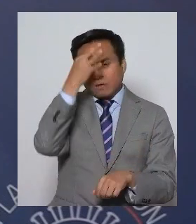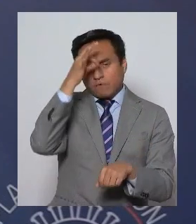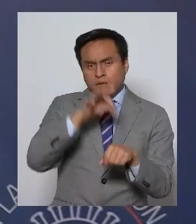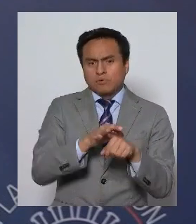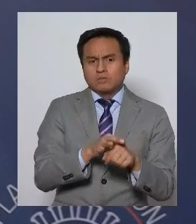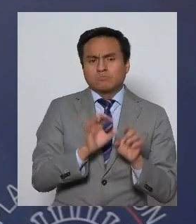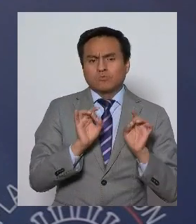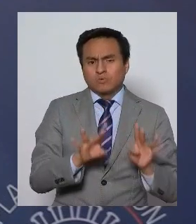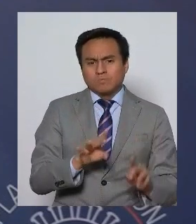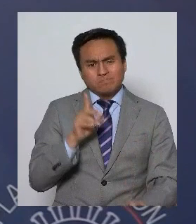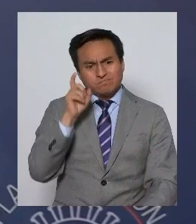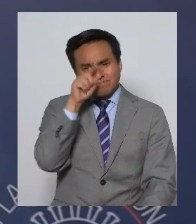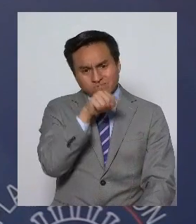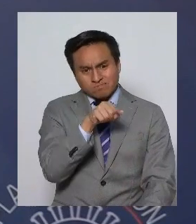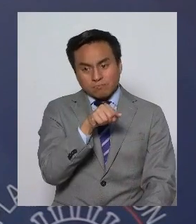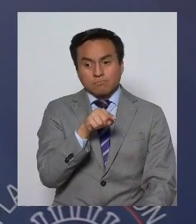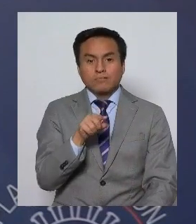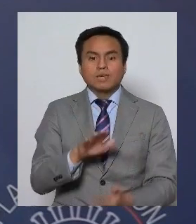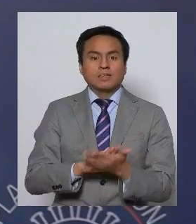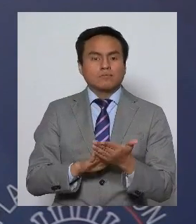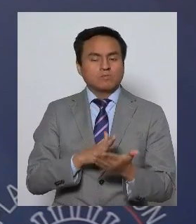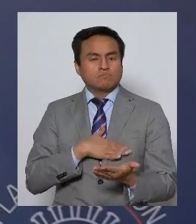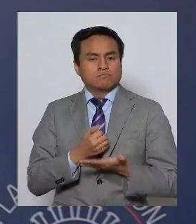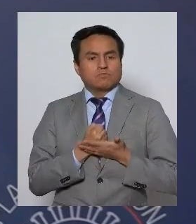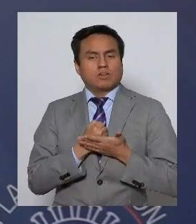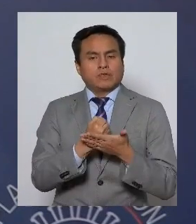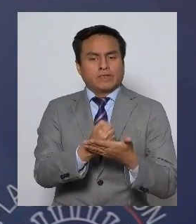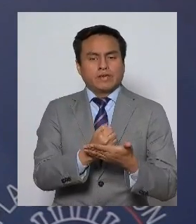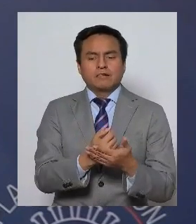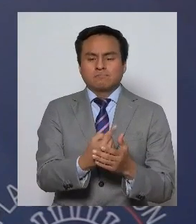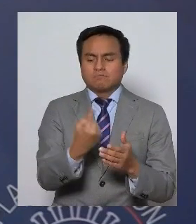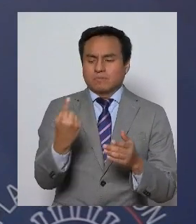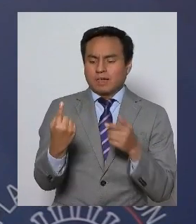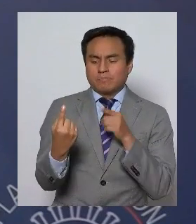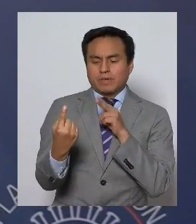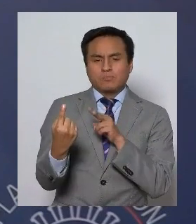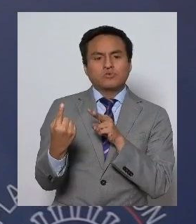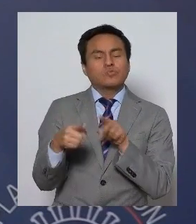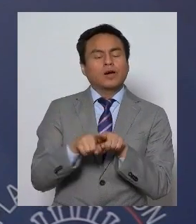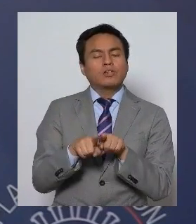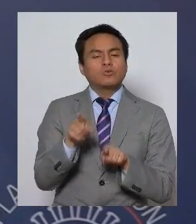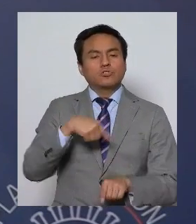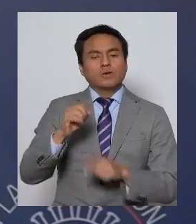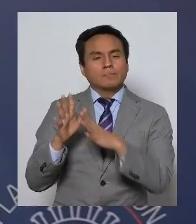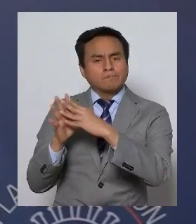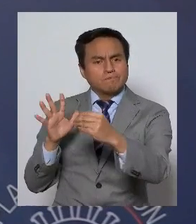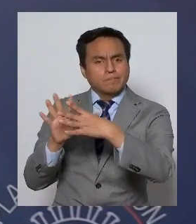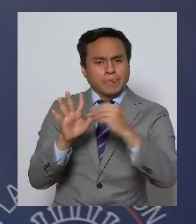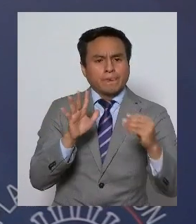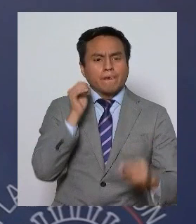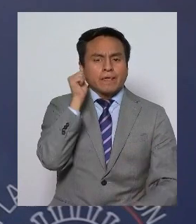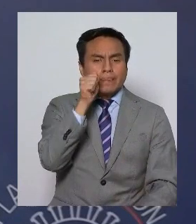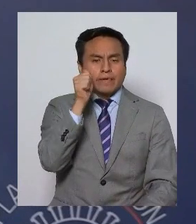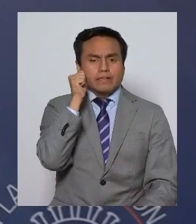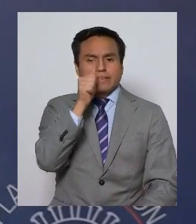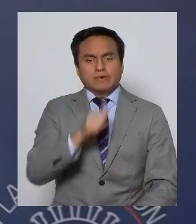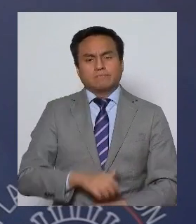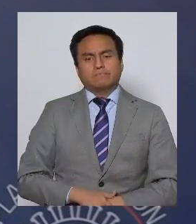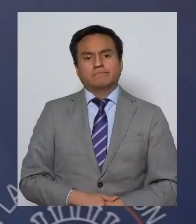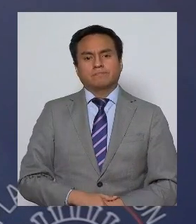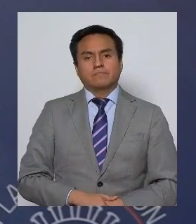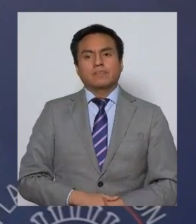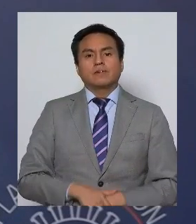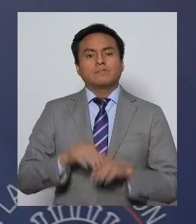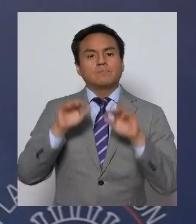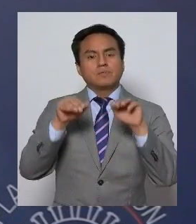crónicos. Esos son los ejemplos de solidaridad que nosotros como chilenos debemos replicar día a día, tal como